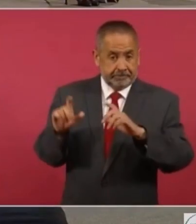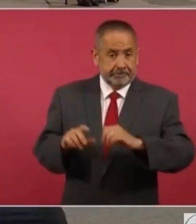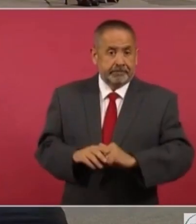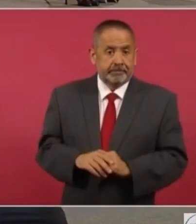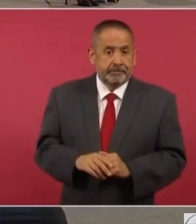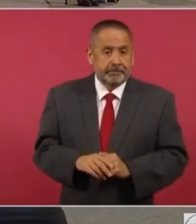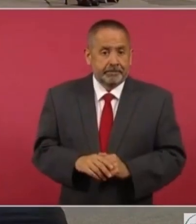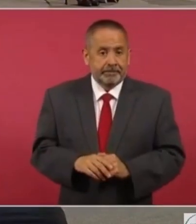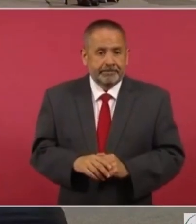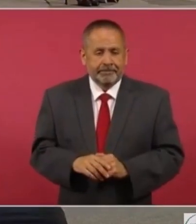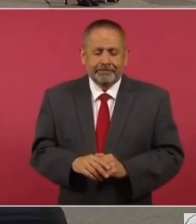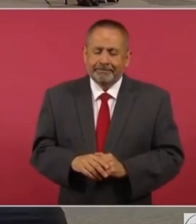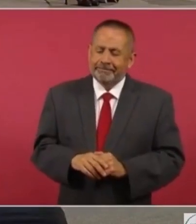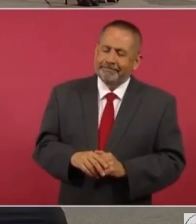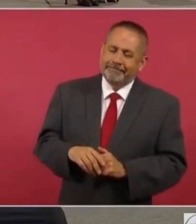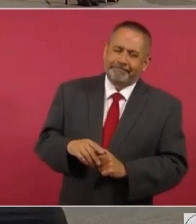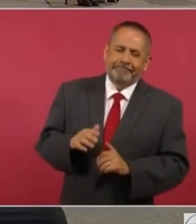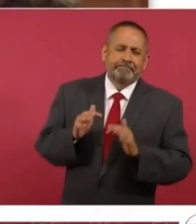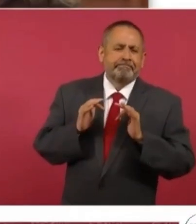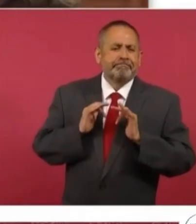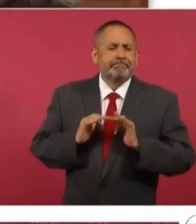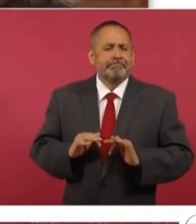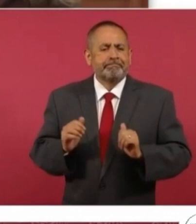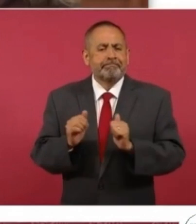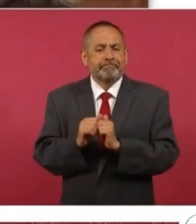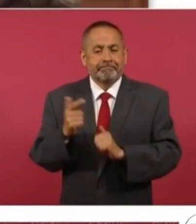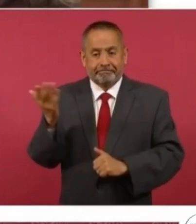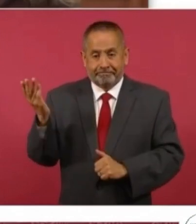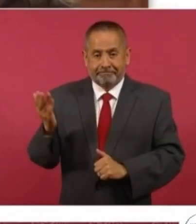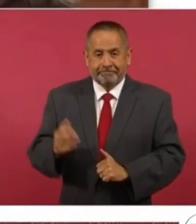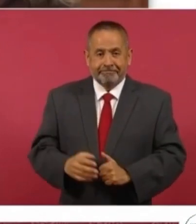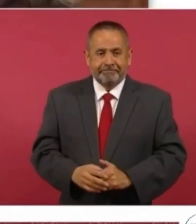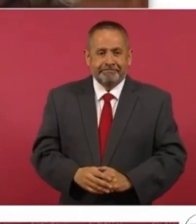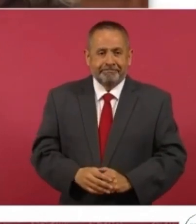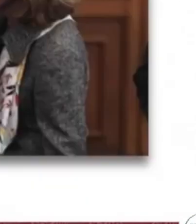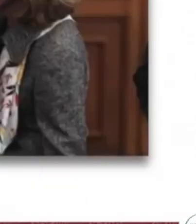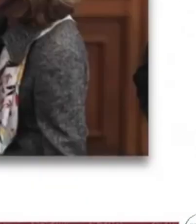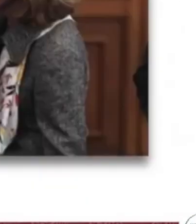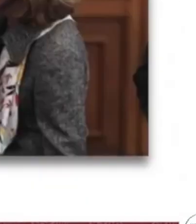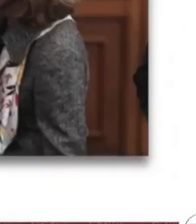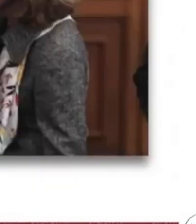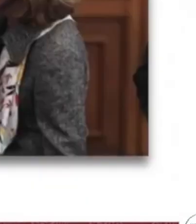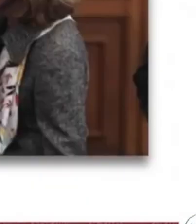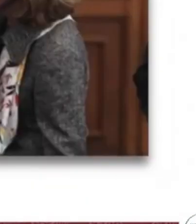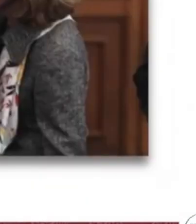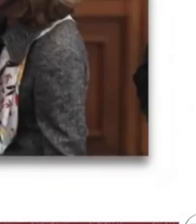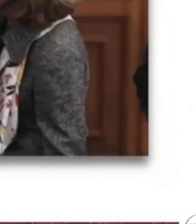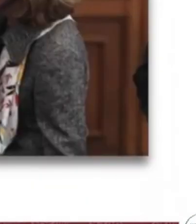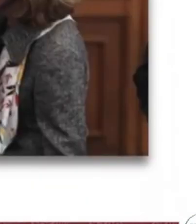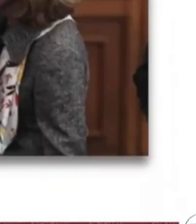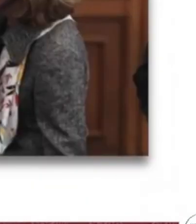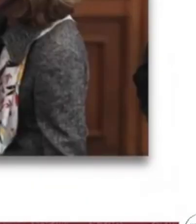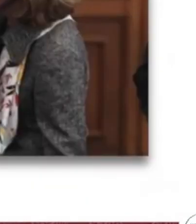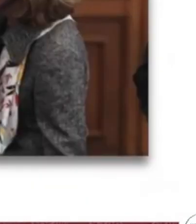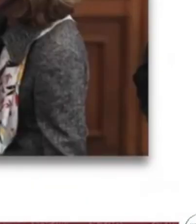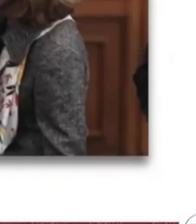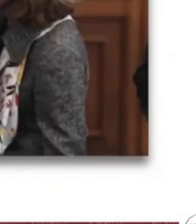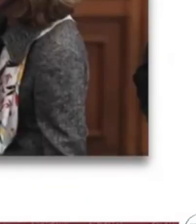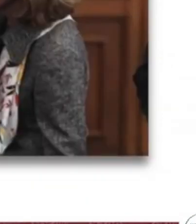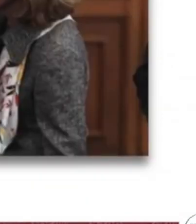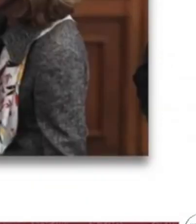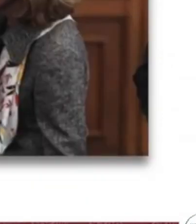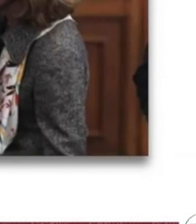muy cómodamente posando con García Luna, repetimos, preso en